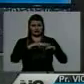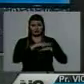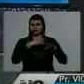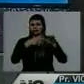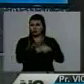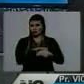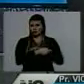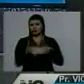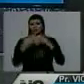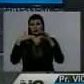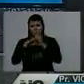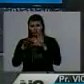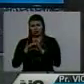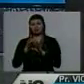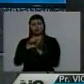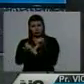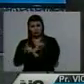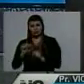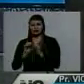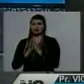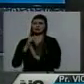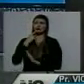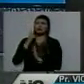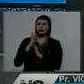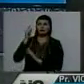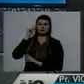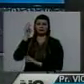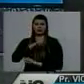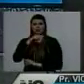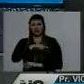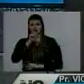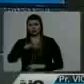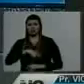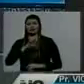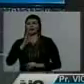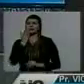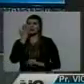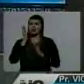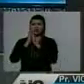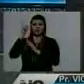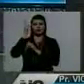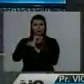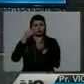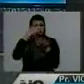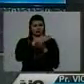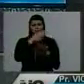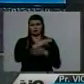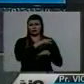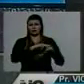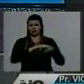ministro corrupto. Puedes decirle a Dios que las cosas no están bien. Y pedirle a Dios a que él intervenga.